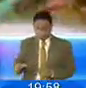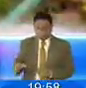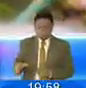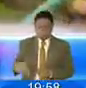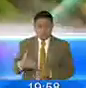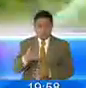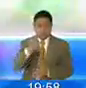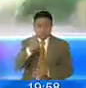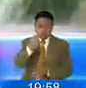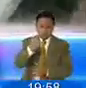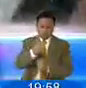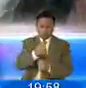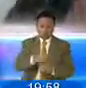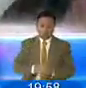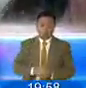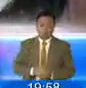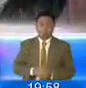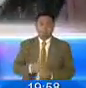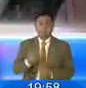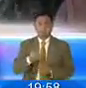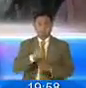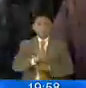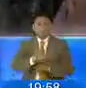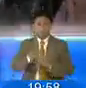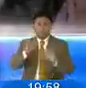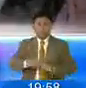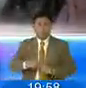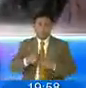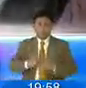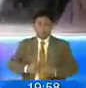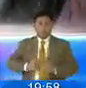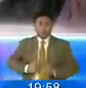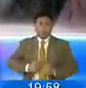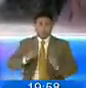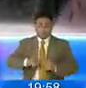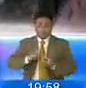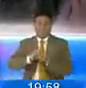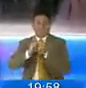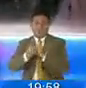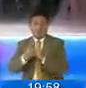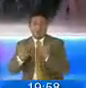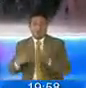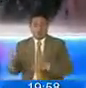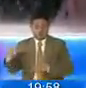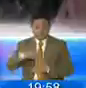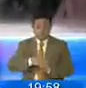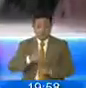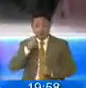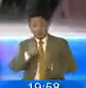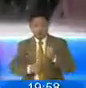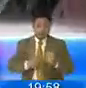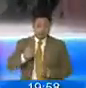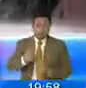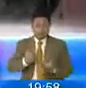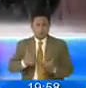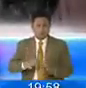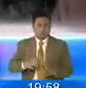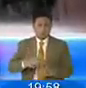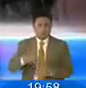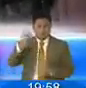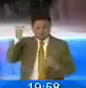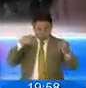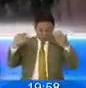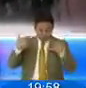pasamanos y cuerdas. El consejo que les doy es que traigan ropa de cambio, para que disfruten. Tienen que